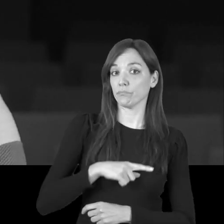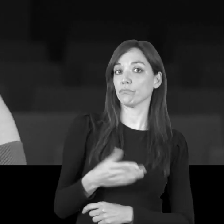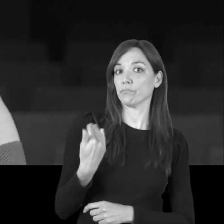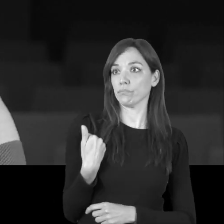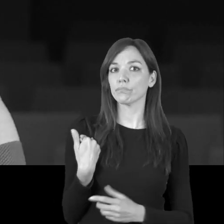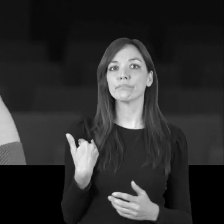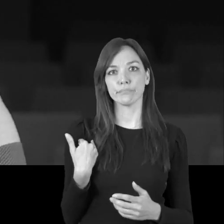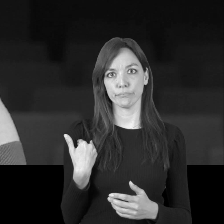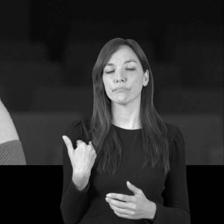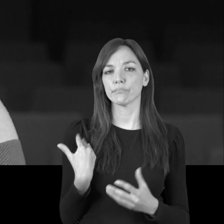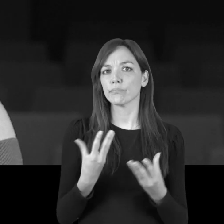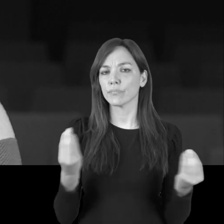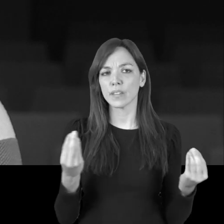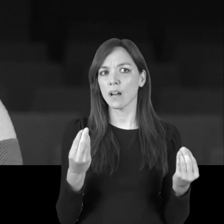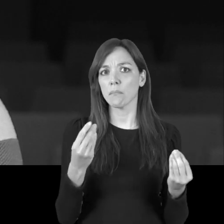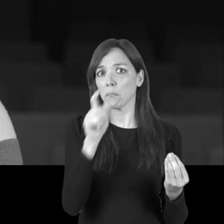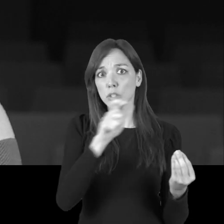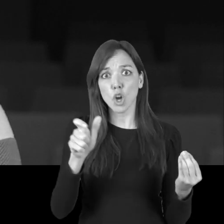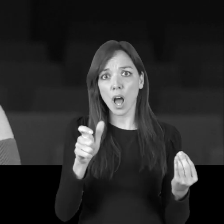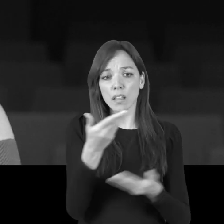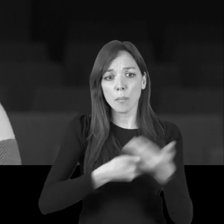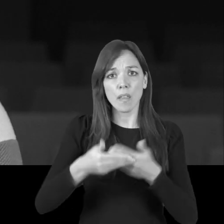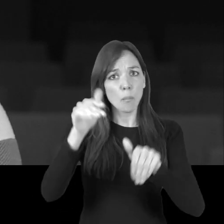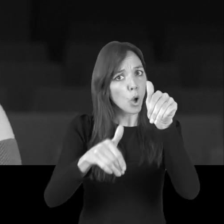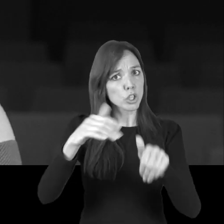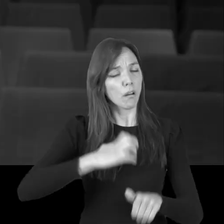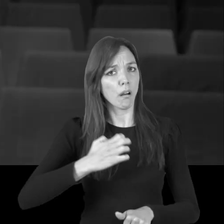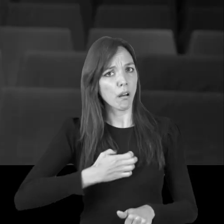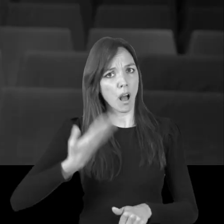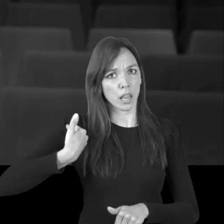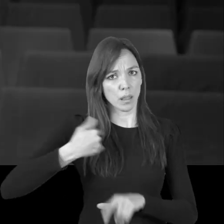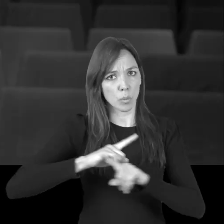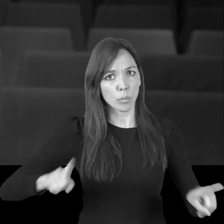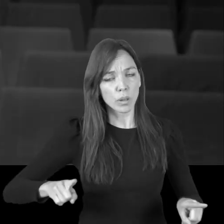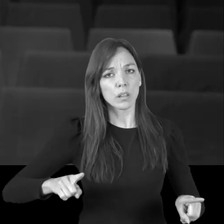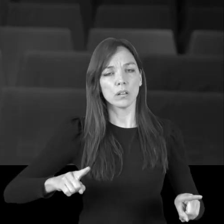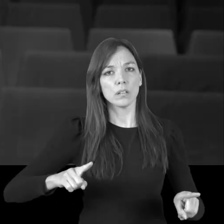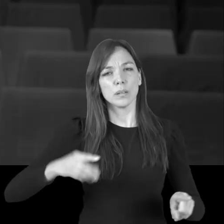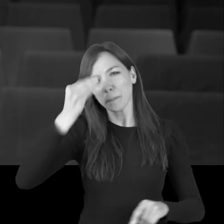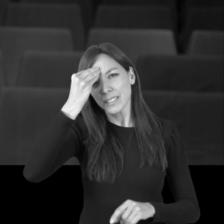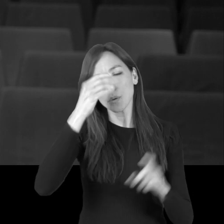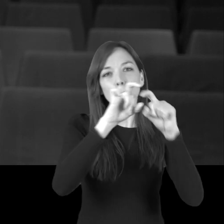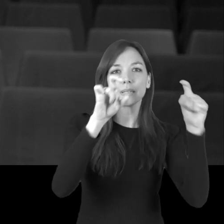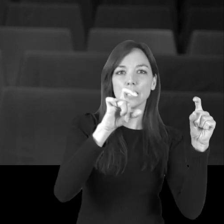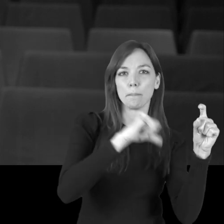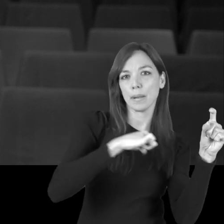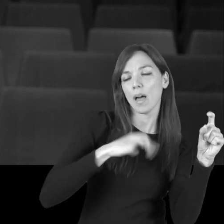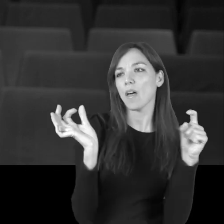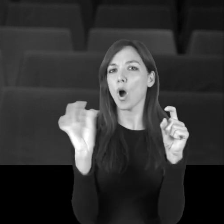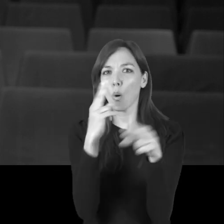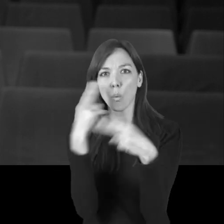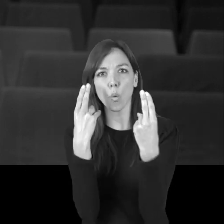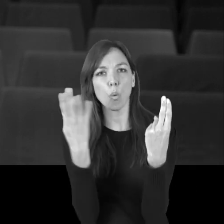que nosotros hemos tenido muchas personas sin derecho a voto. Pienso que la empresa privada, tanto privada como